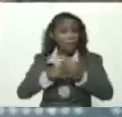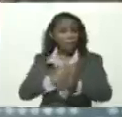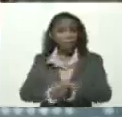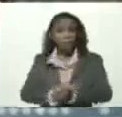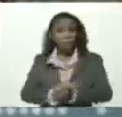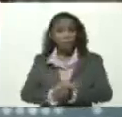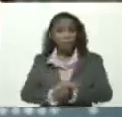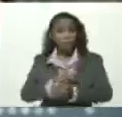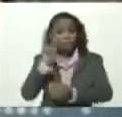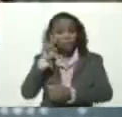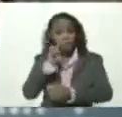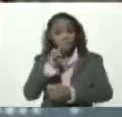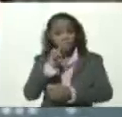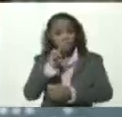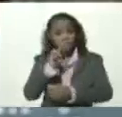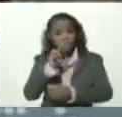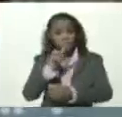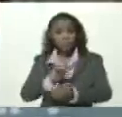revisando,